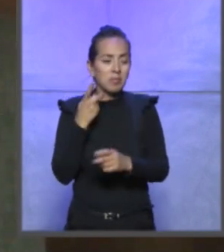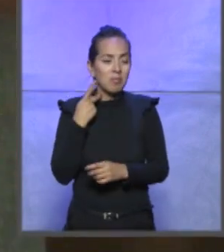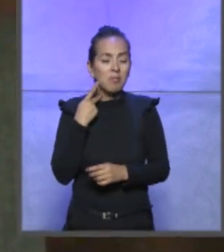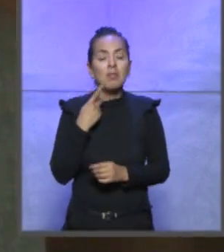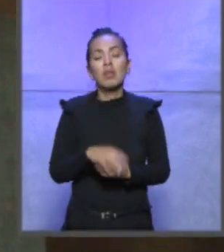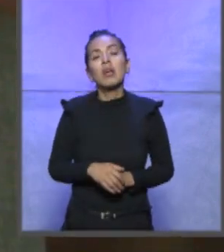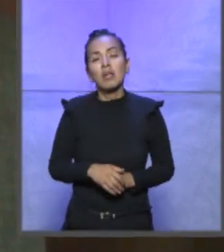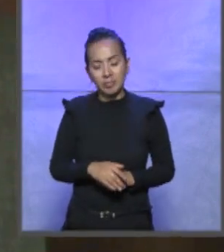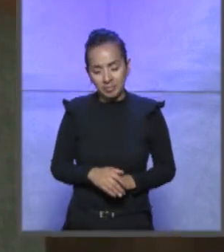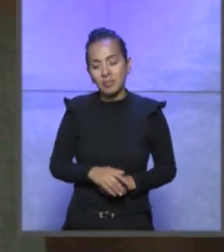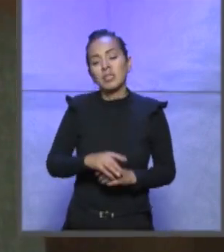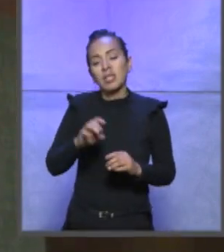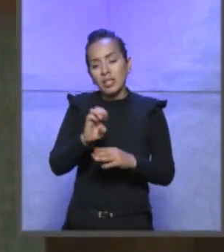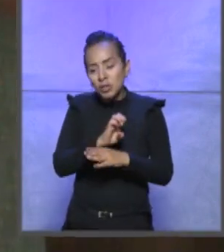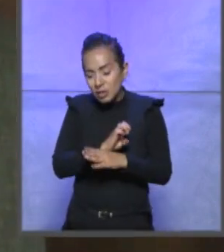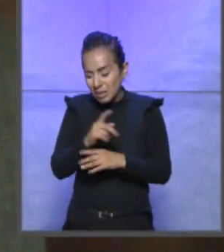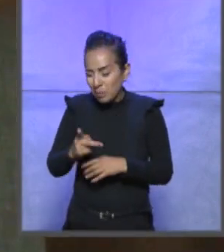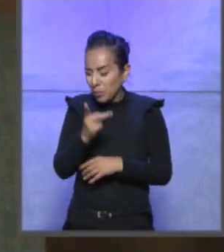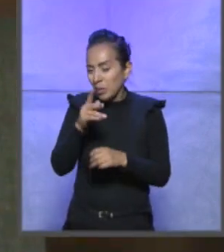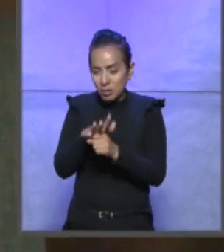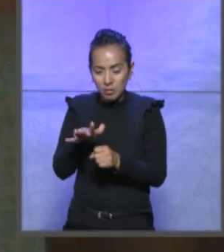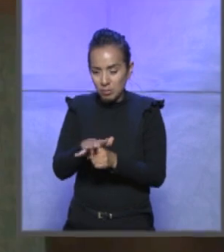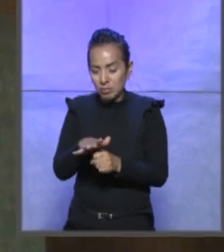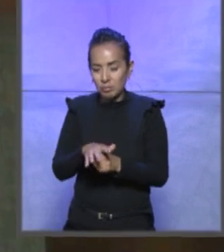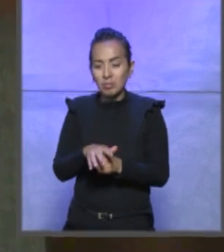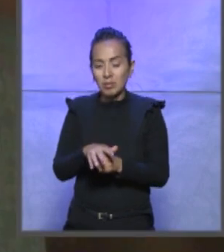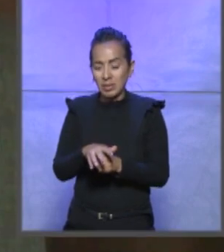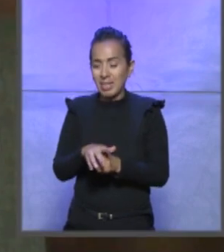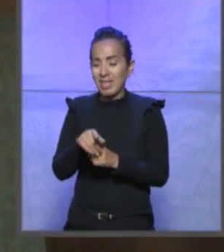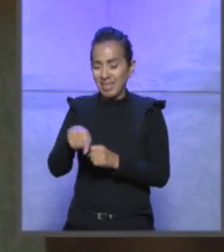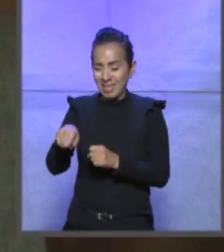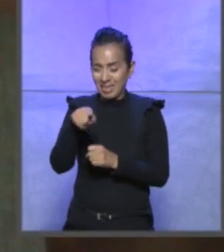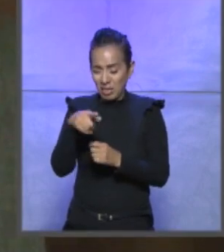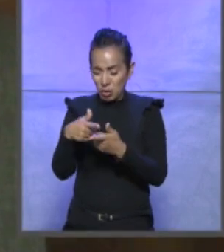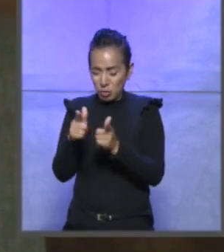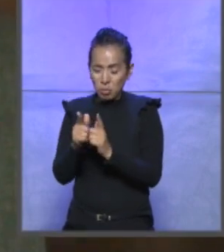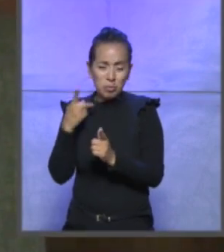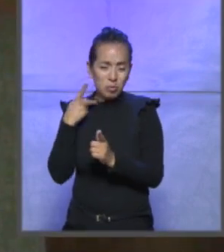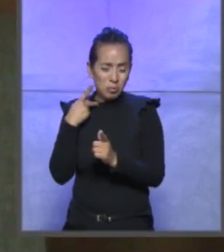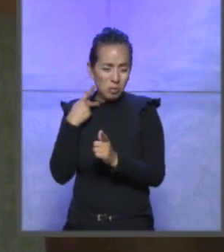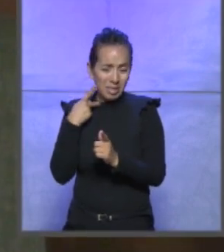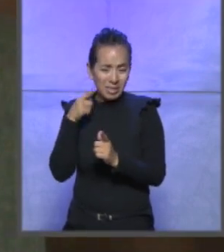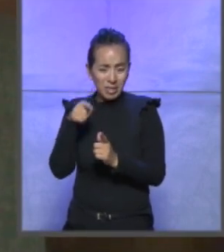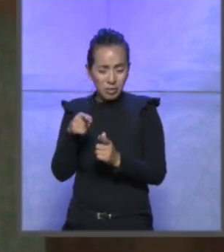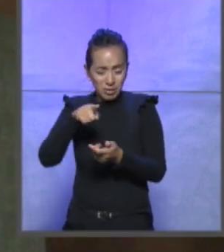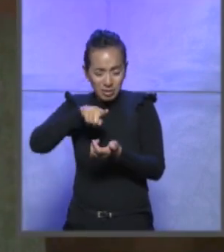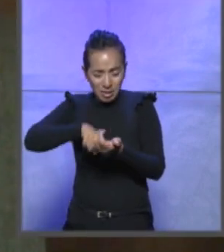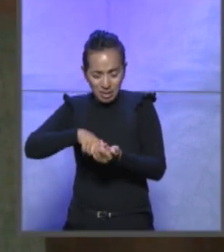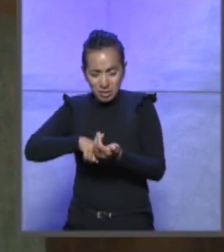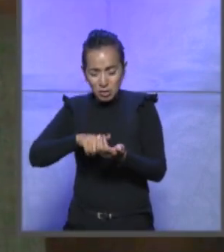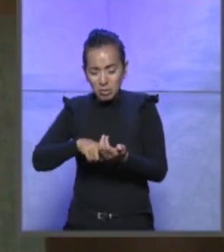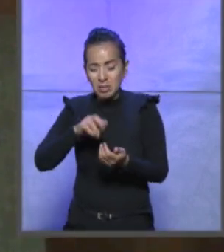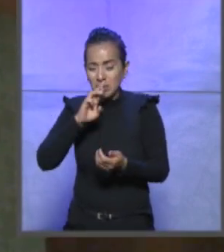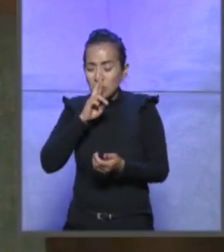Entonces, la pregunta es la siguiente. Tamara, ¿la formación de cuadros en los partidos políticos responden a las